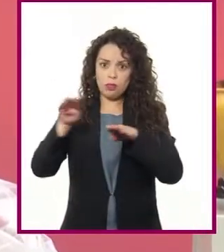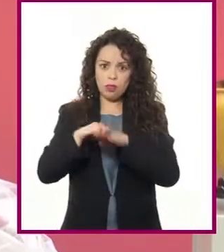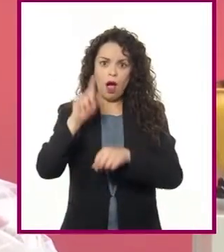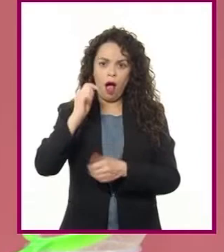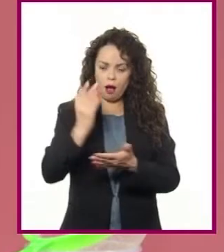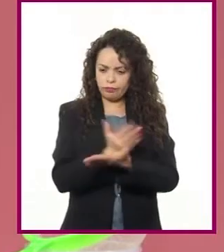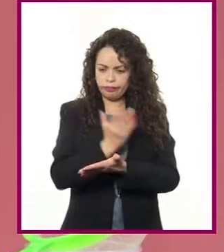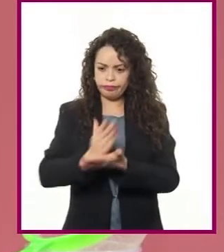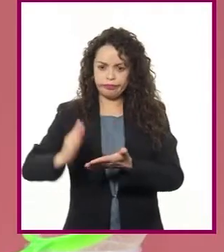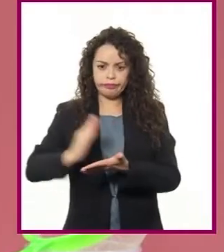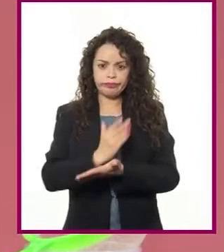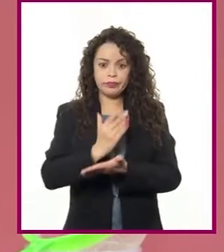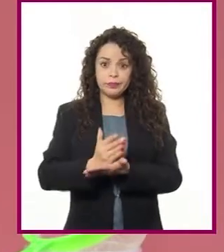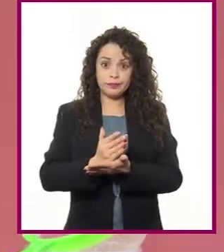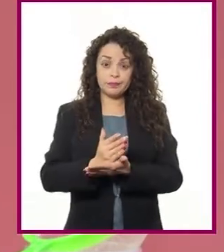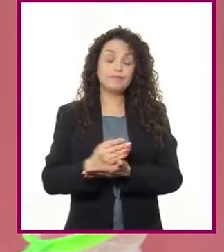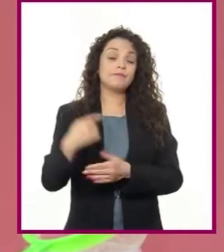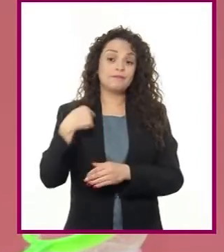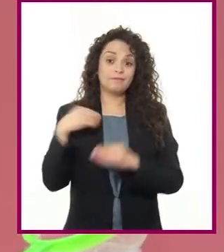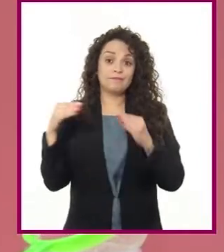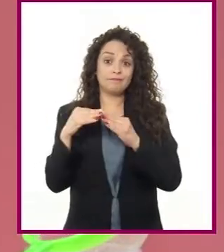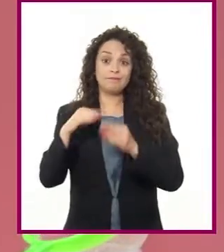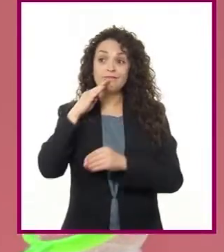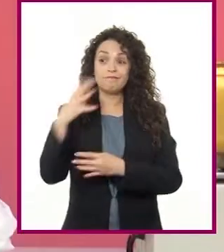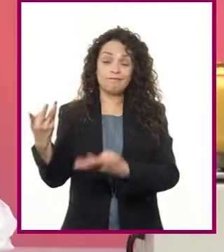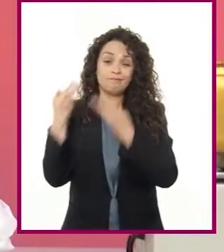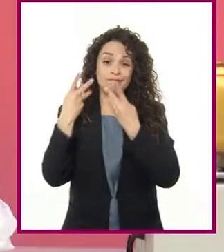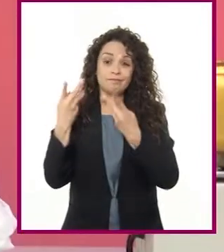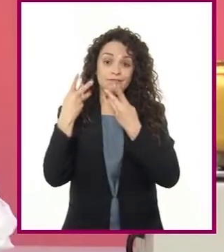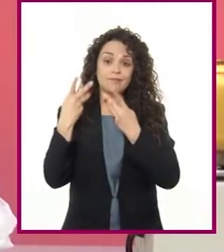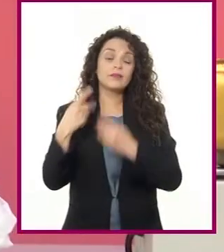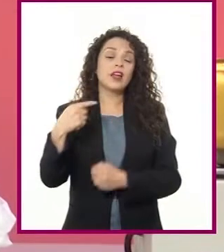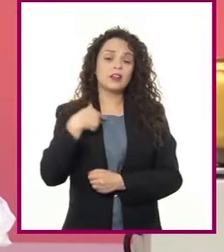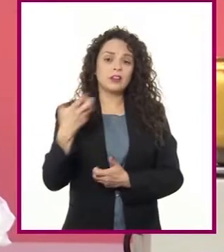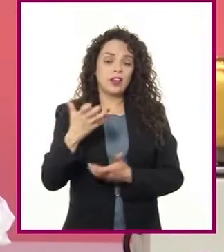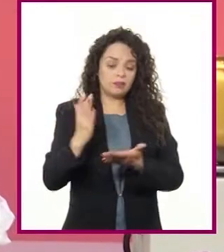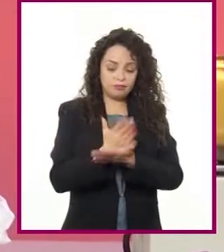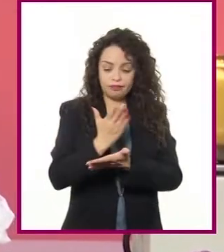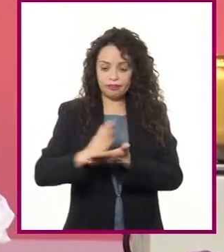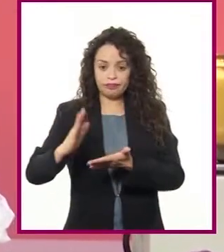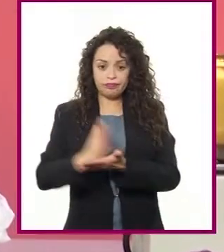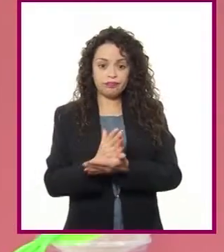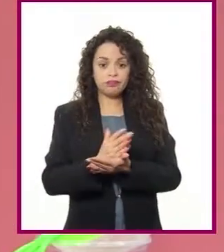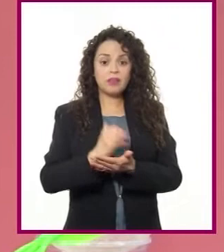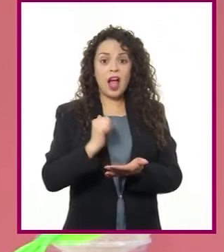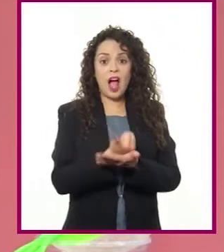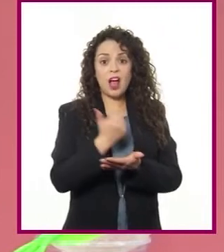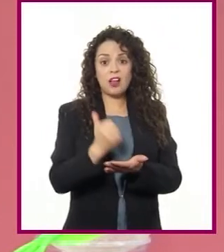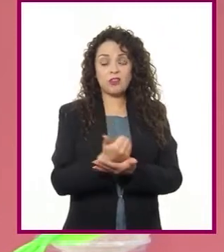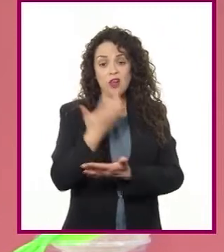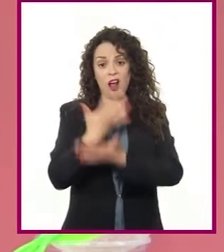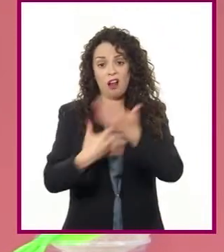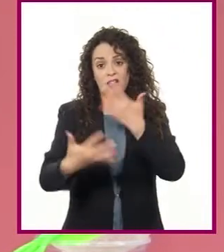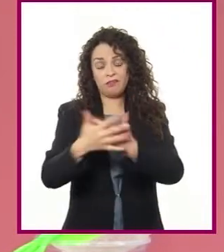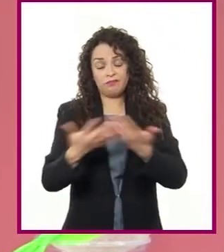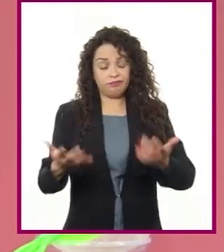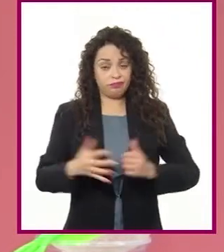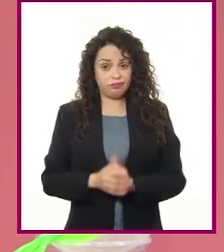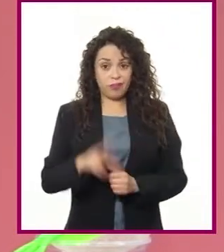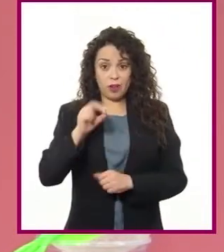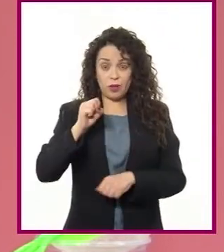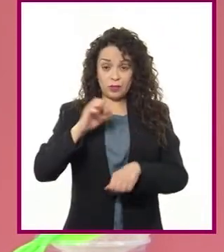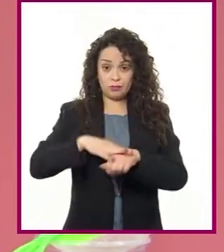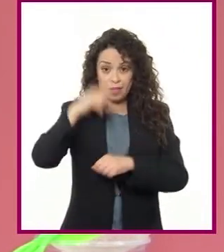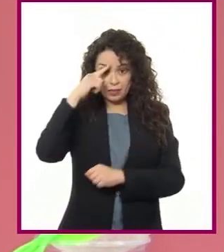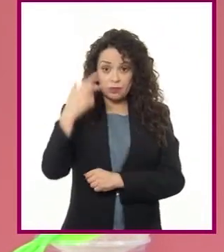lo separas. En casa me regañaron y me pusieron a separar todo el arroz a mano. ¿No era más fácil usar un